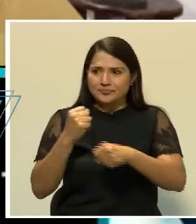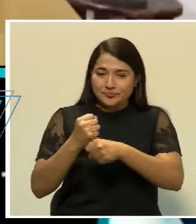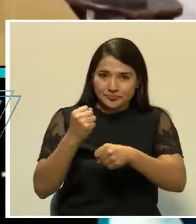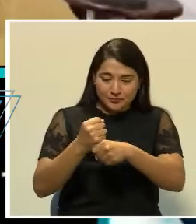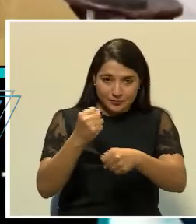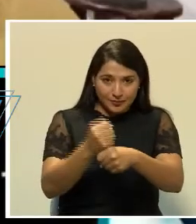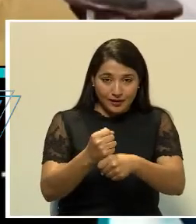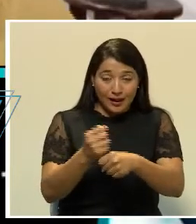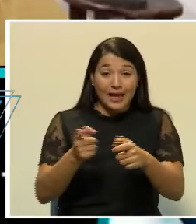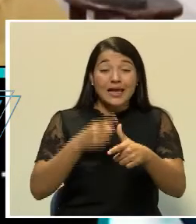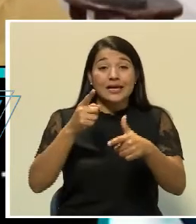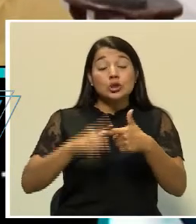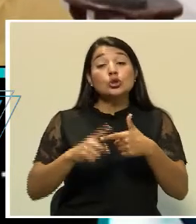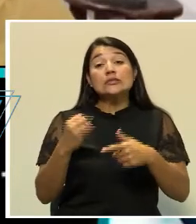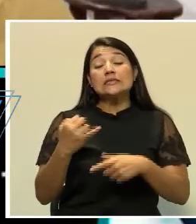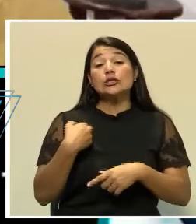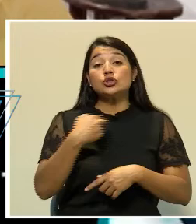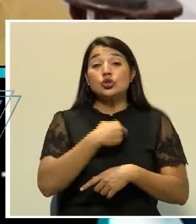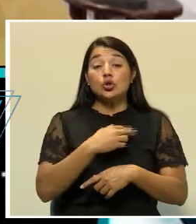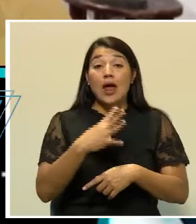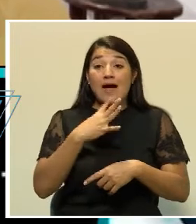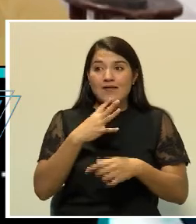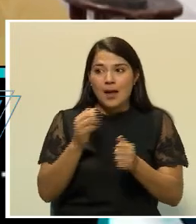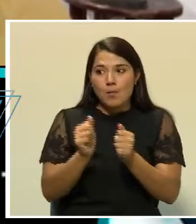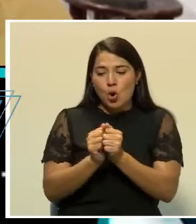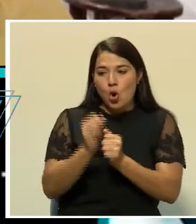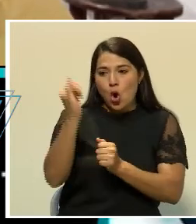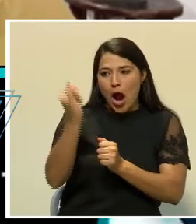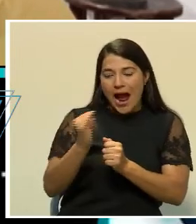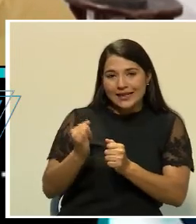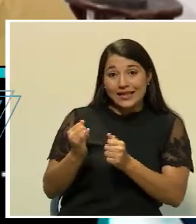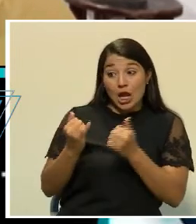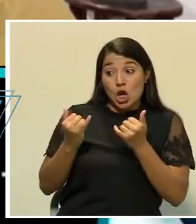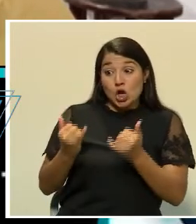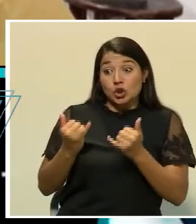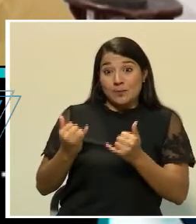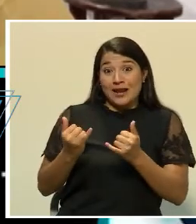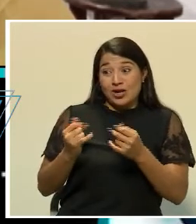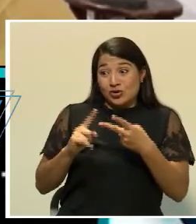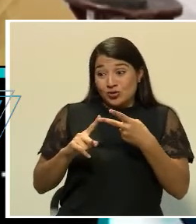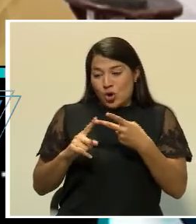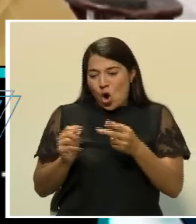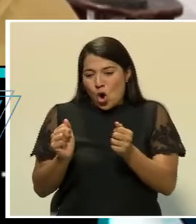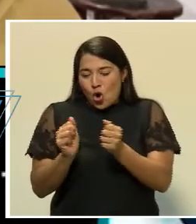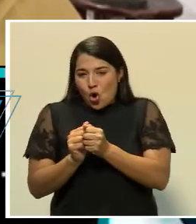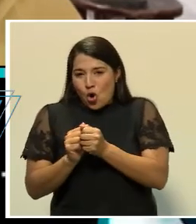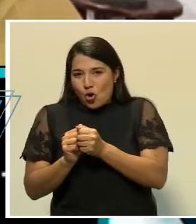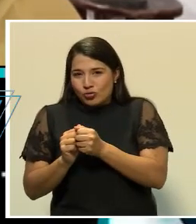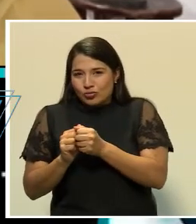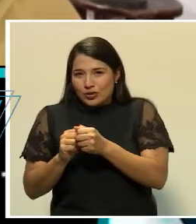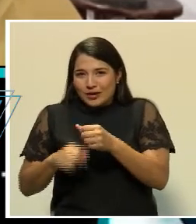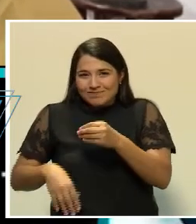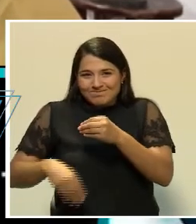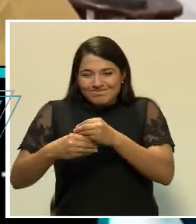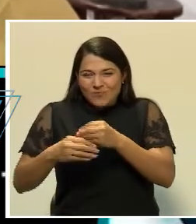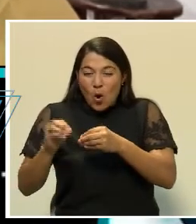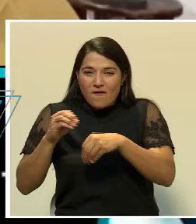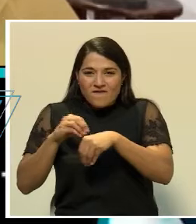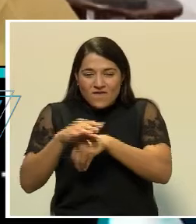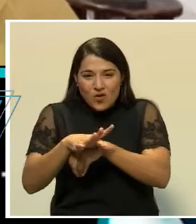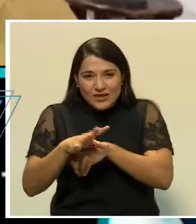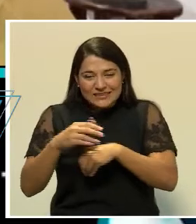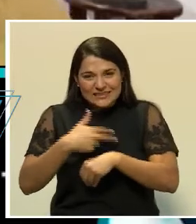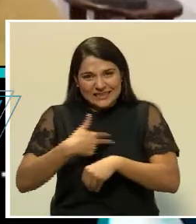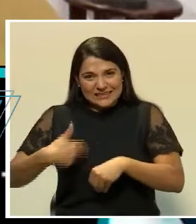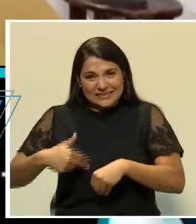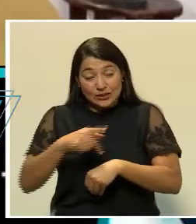¿verdad? Entonces, si hablamos del arte contemporáneo y la influencia china, vas a encontrar 5, 6, 7 artistas que